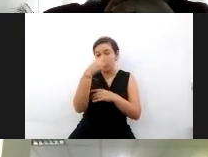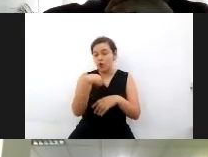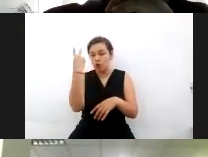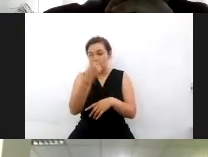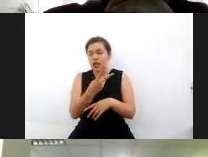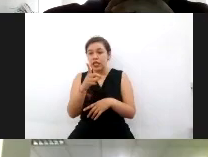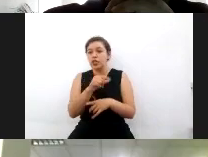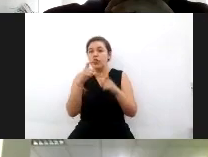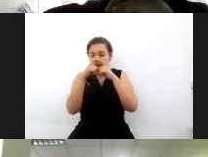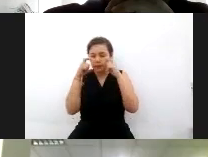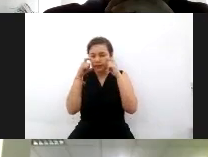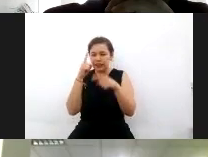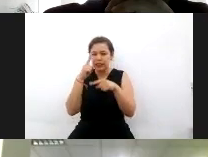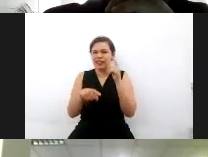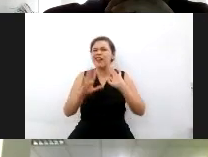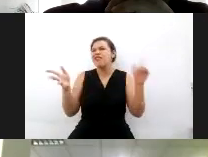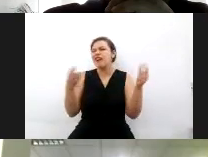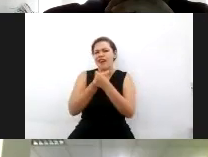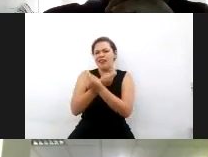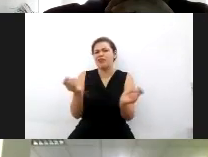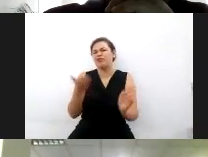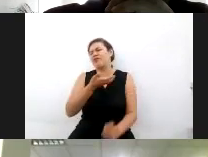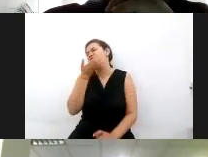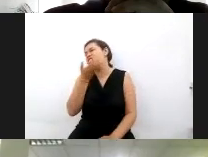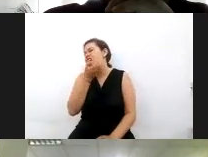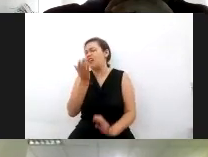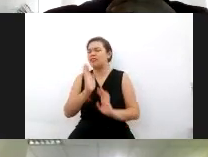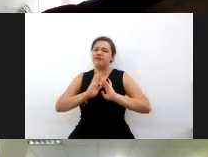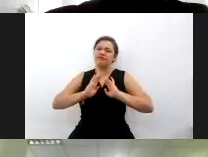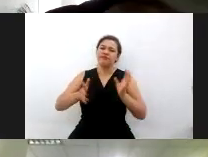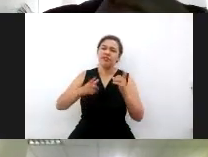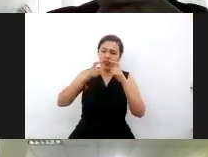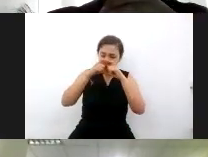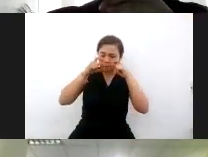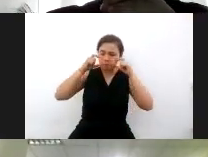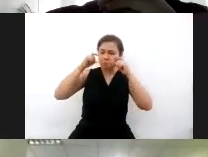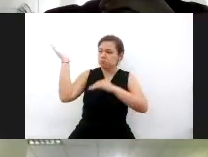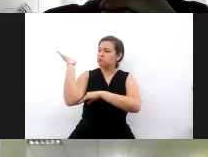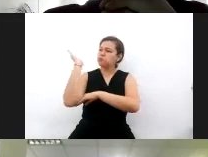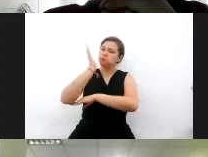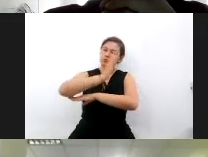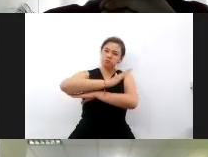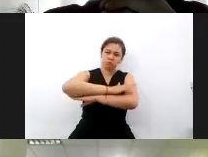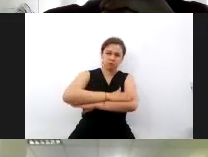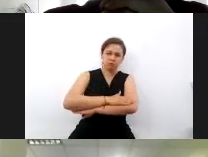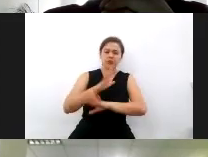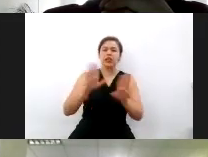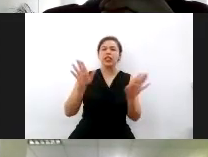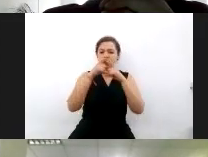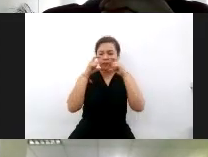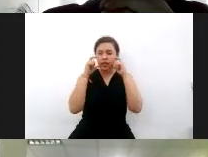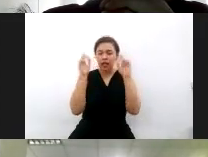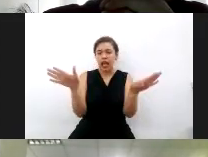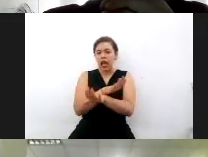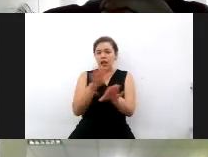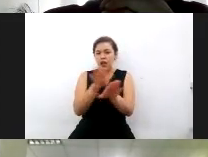puedan quitar. Hay niños que están ya bastante acostumbrados y que se los dejan todo el día y les dan sus cambios de cubrebocas para